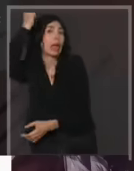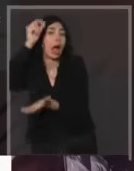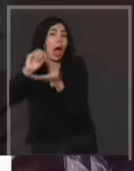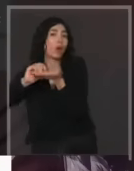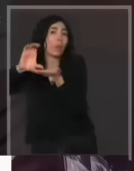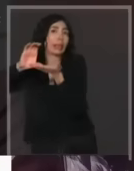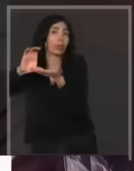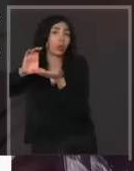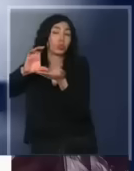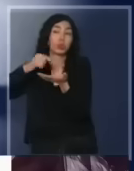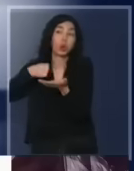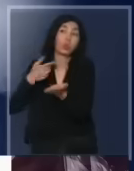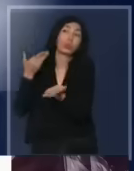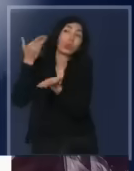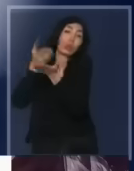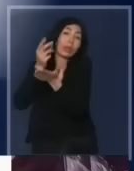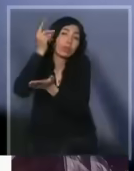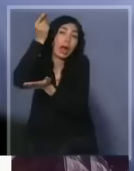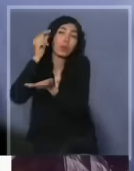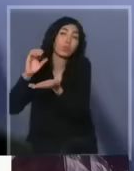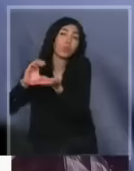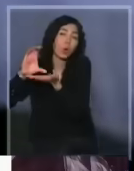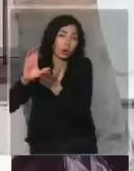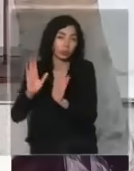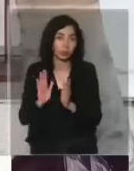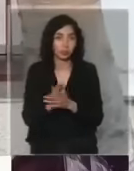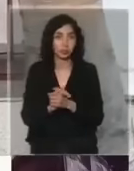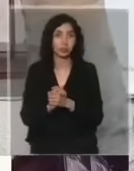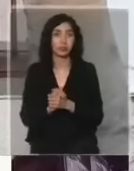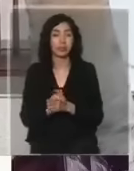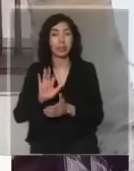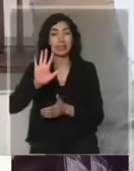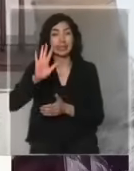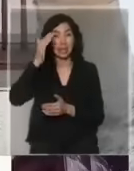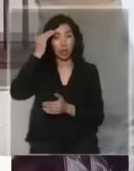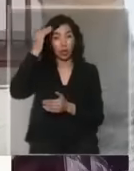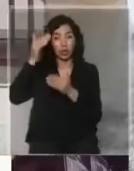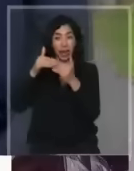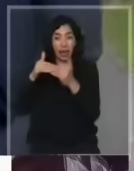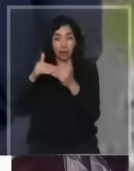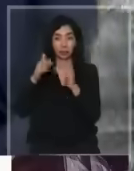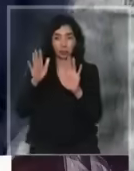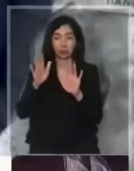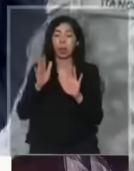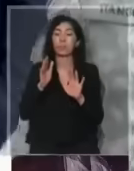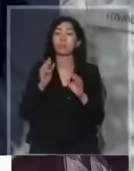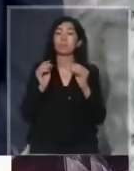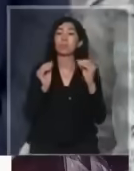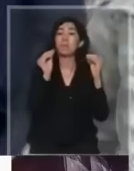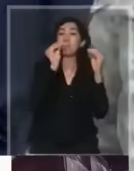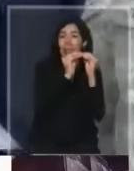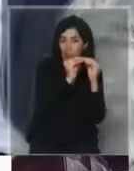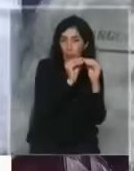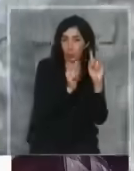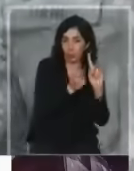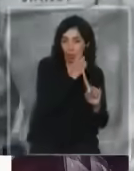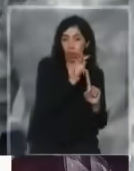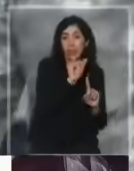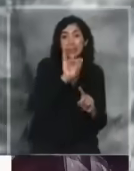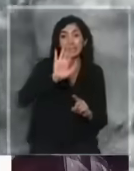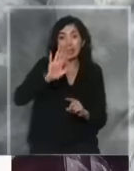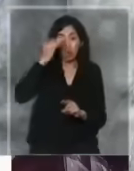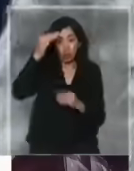la cantidad. 5 días después de lo que se acusa fue un beso a la fuerza, la denunciante debió viajar junto a Manuel Monsalve y el equipo